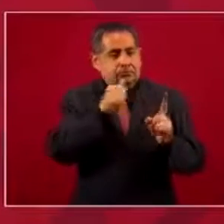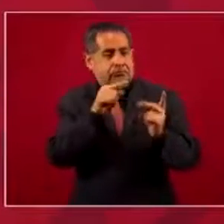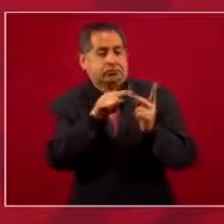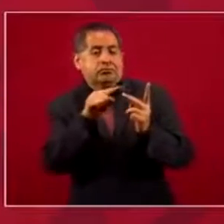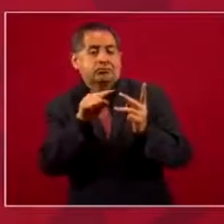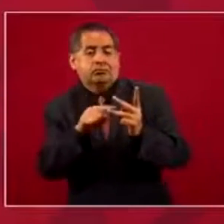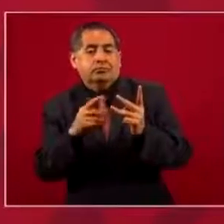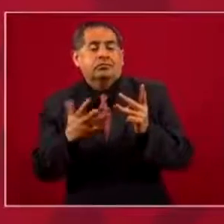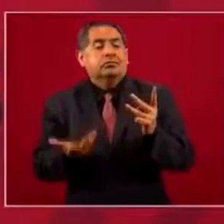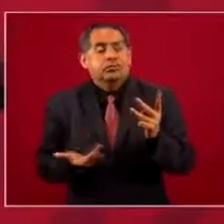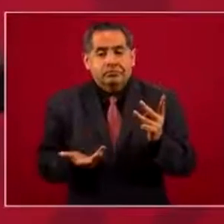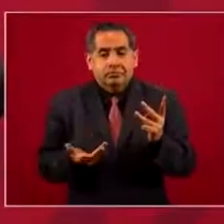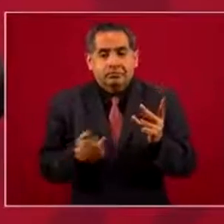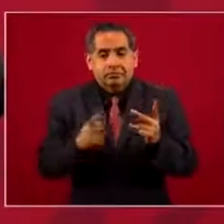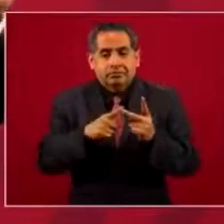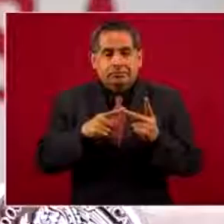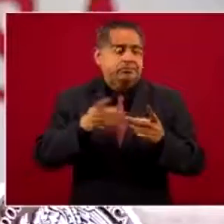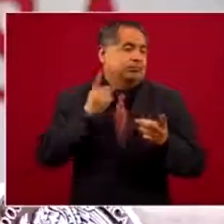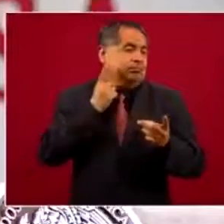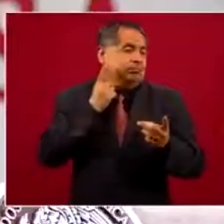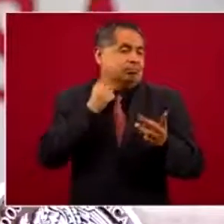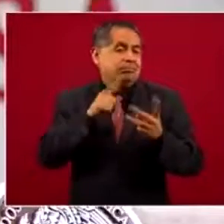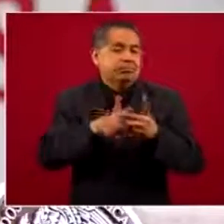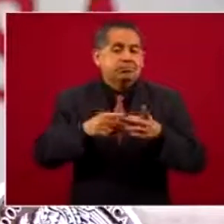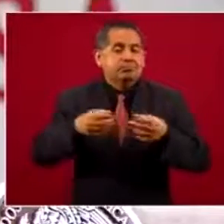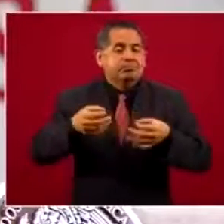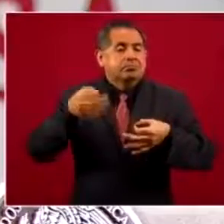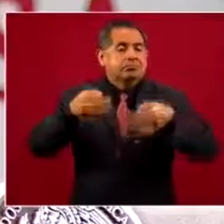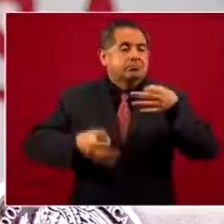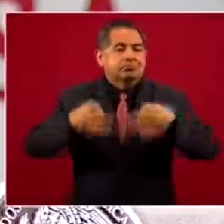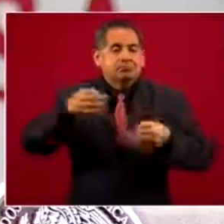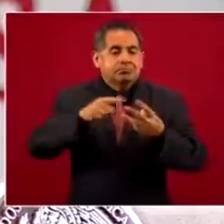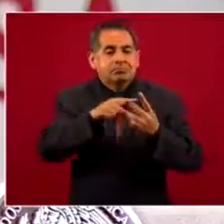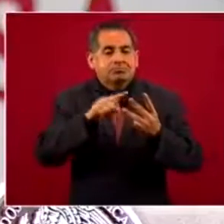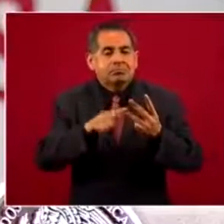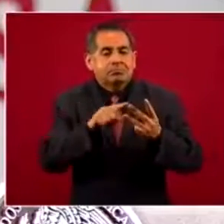2 poderes, el legislativo y el judicial.